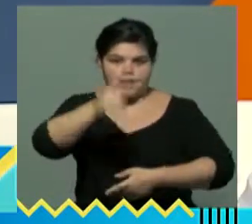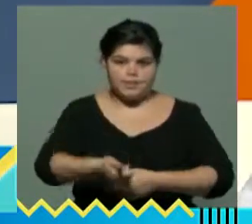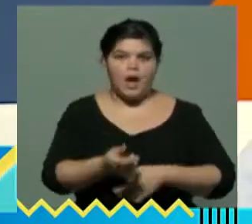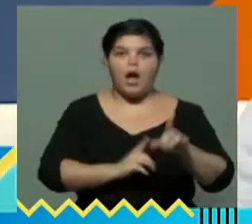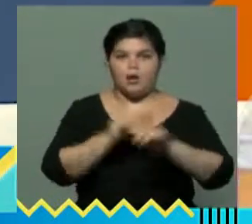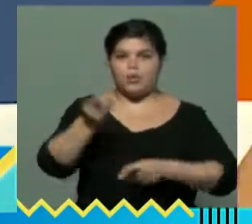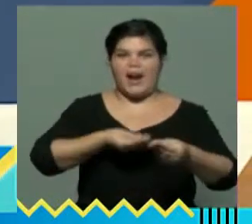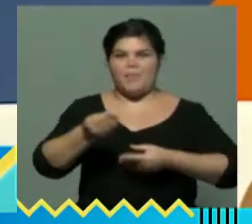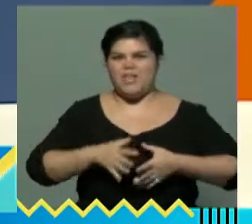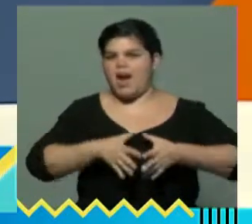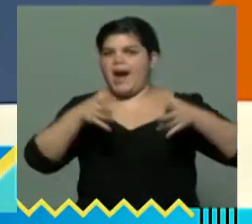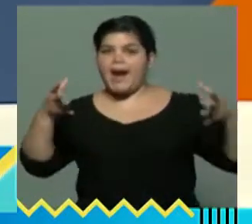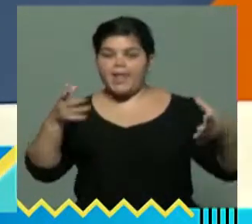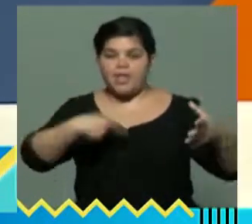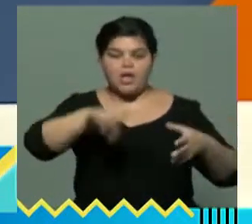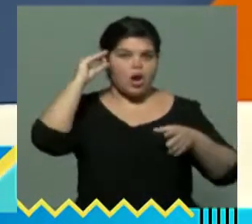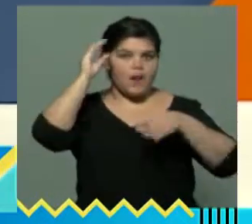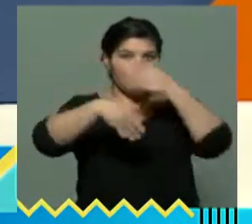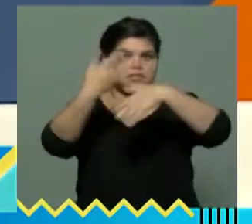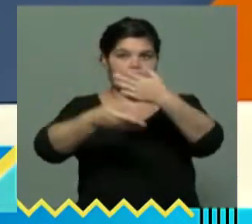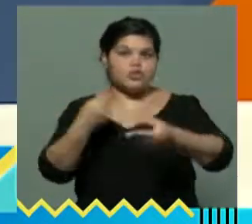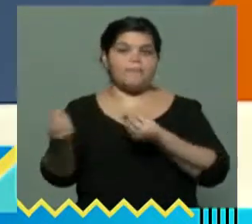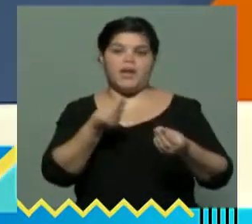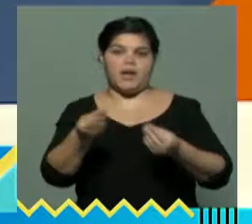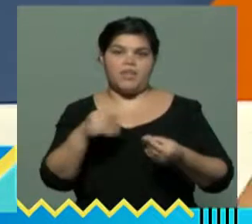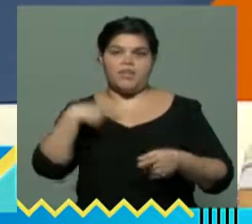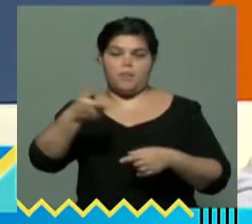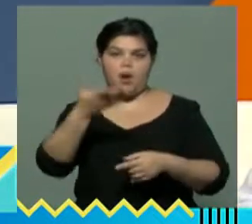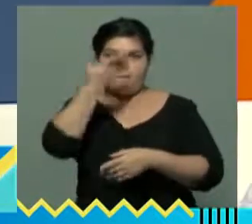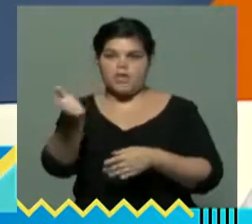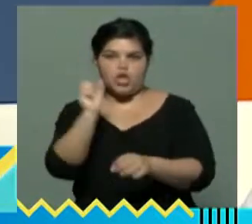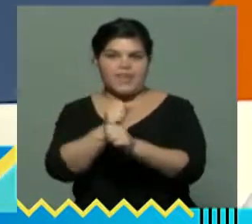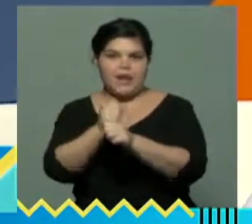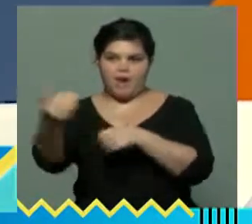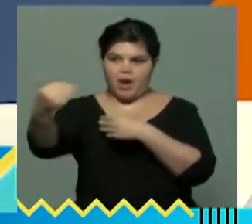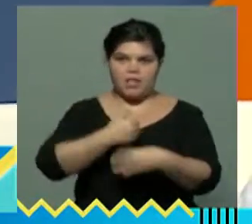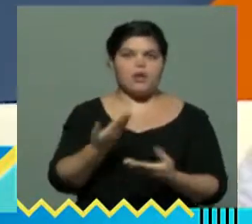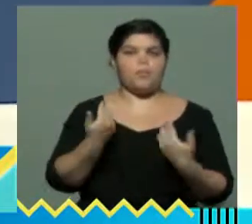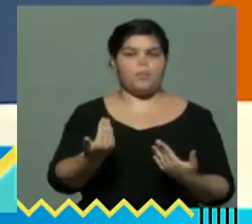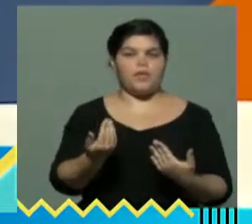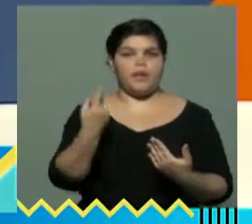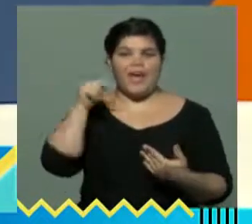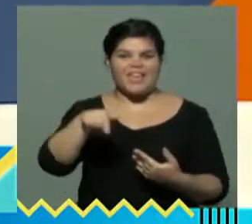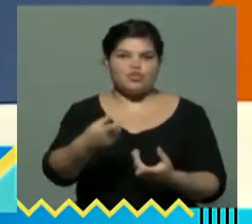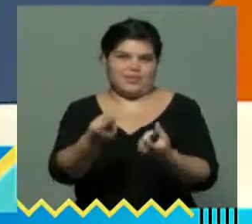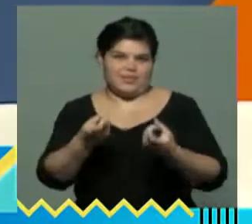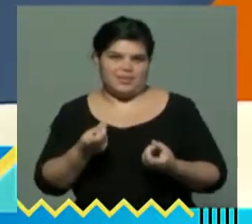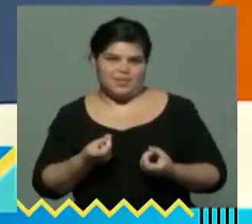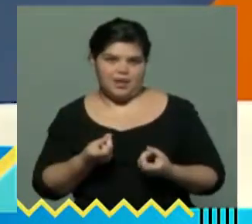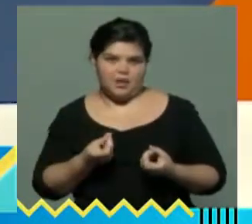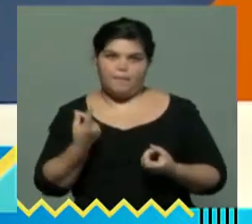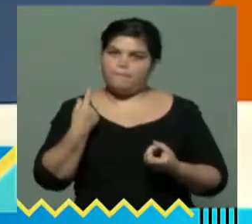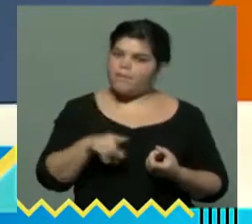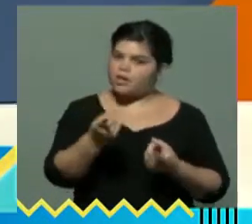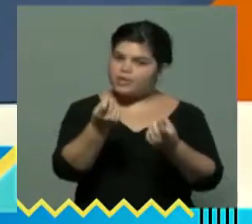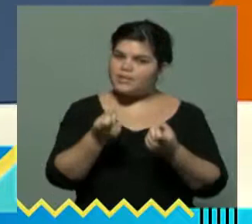grandes empresas, brindan capacitaciones para después ingresar a la gente a trabajar. Lo que hay que generar es que logren hacer eso aquí en la Argentina, pero hay que brindar